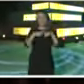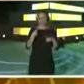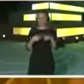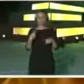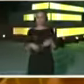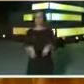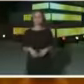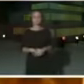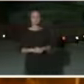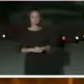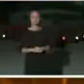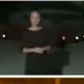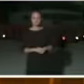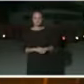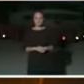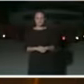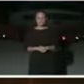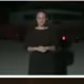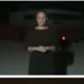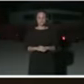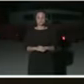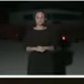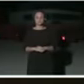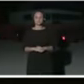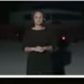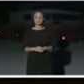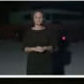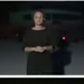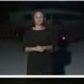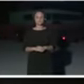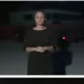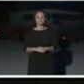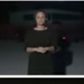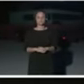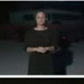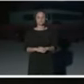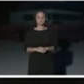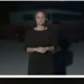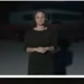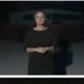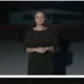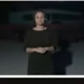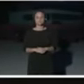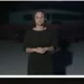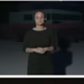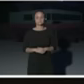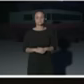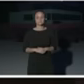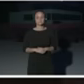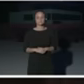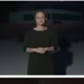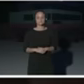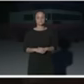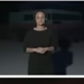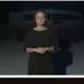locos, impresionante este gran recinto ferial de Santa Cruz de Tenerife, cómo se ha puesto en pie, cómo ha descendido,